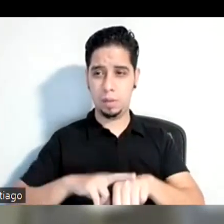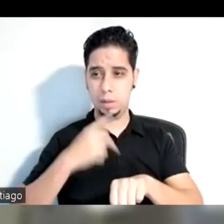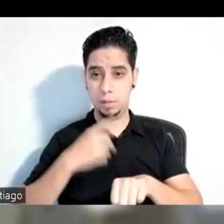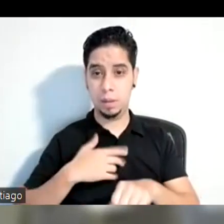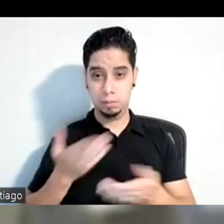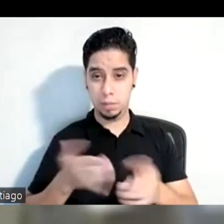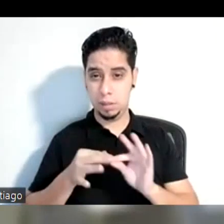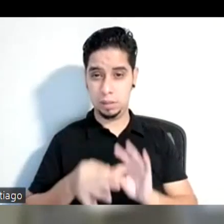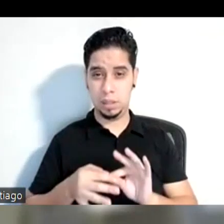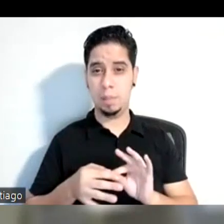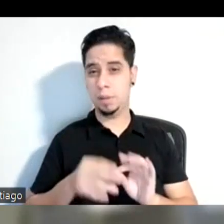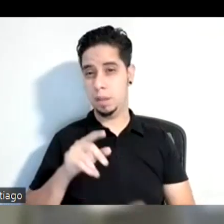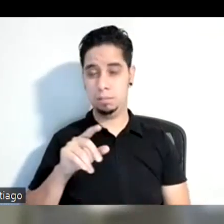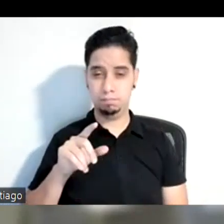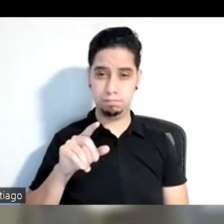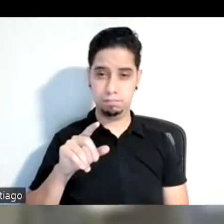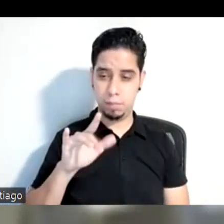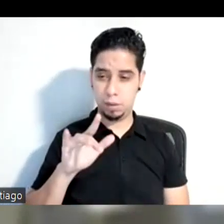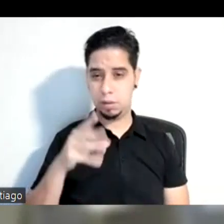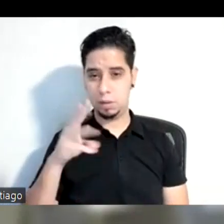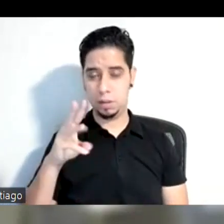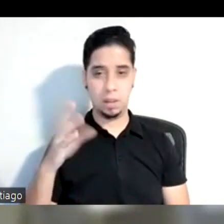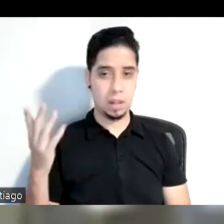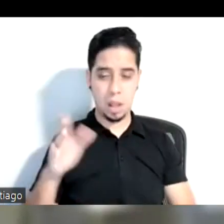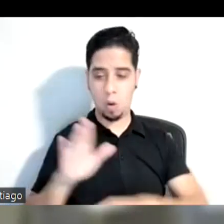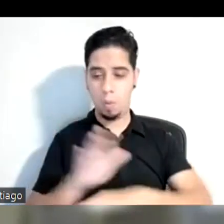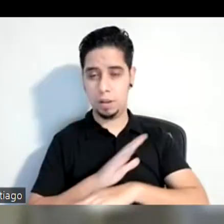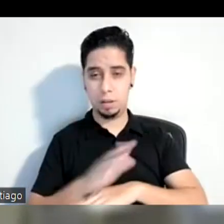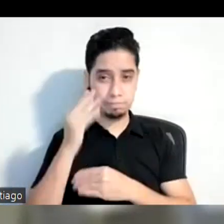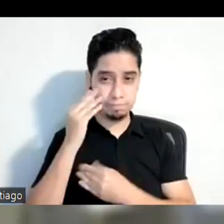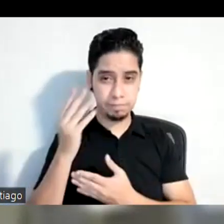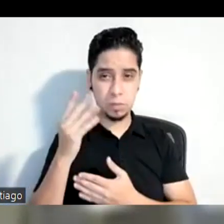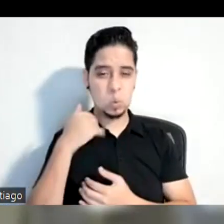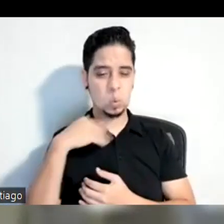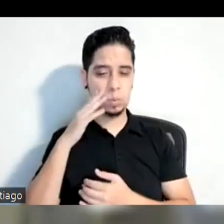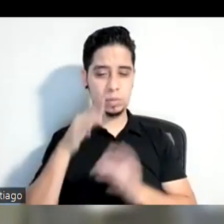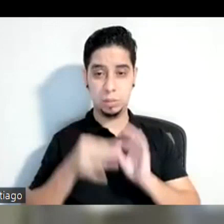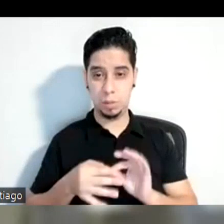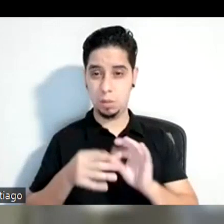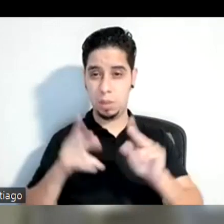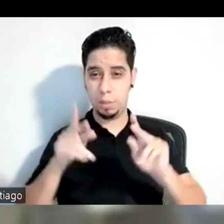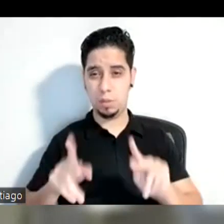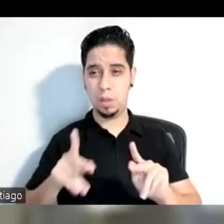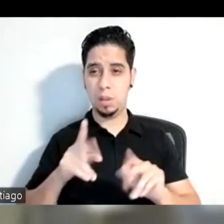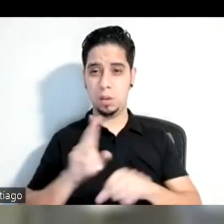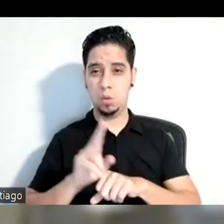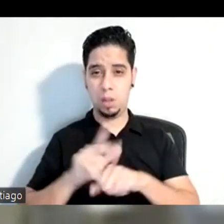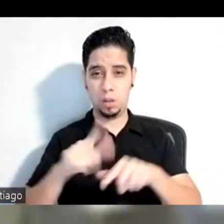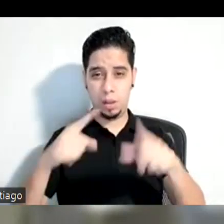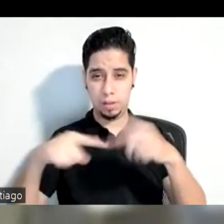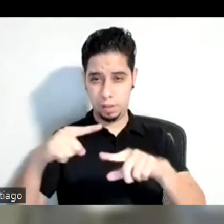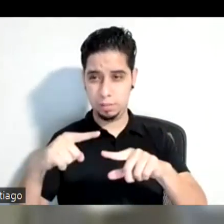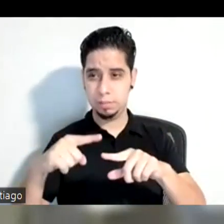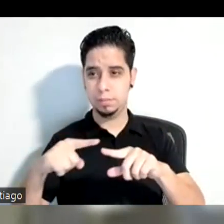intérprete 2516 de la compañía tal, le voy a estar interpretando a una persona que utiliza el lenguaje de señas.